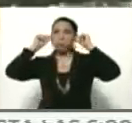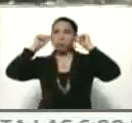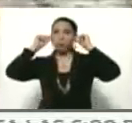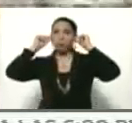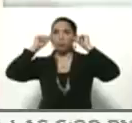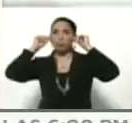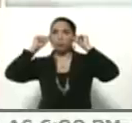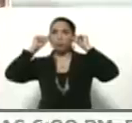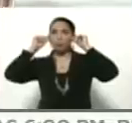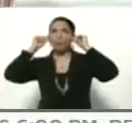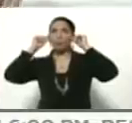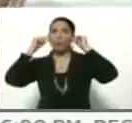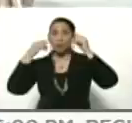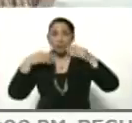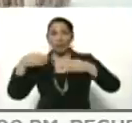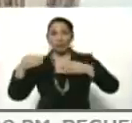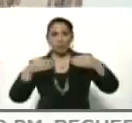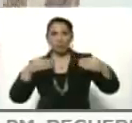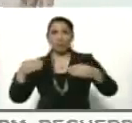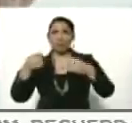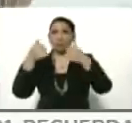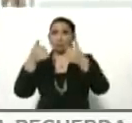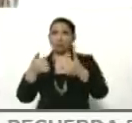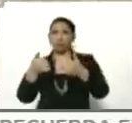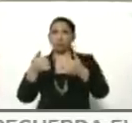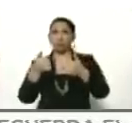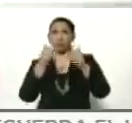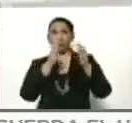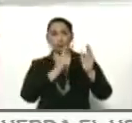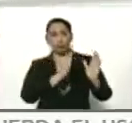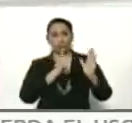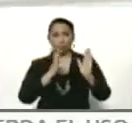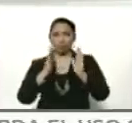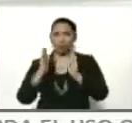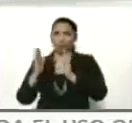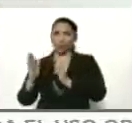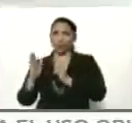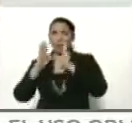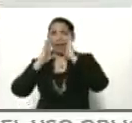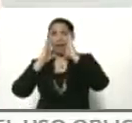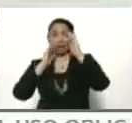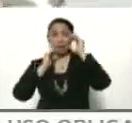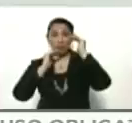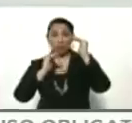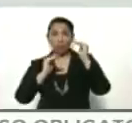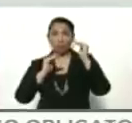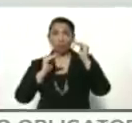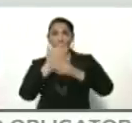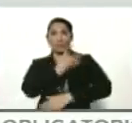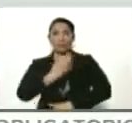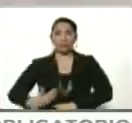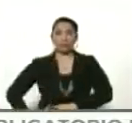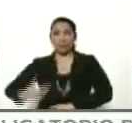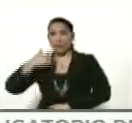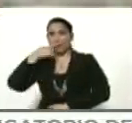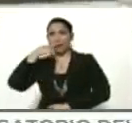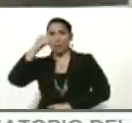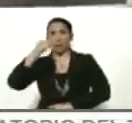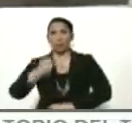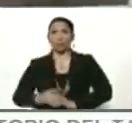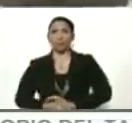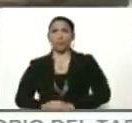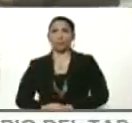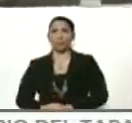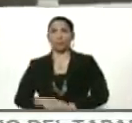una flexibilización prudente, ordenada, en atención pues a que el presidente Nicolás Maduro, bueno,